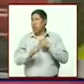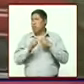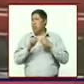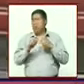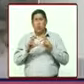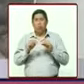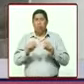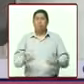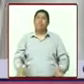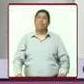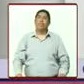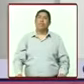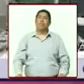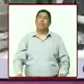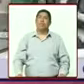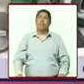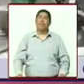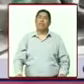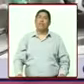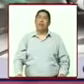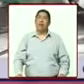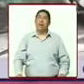personas heridas.